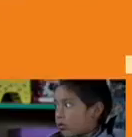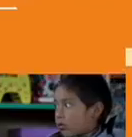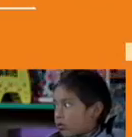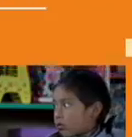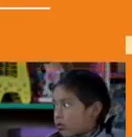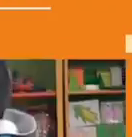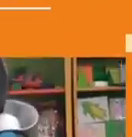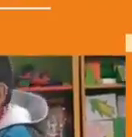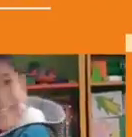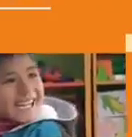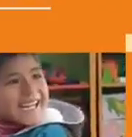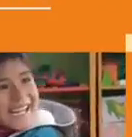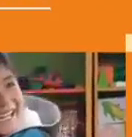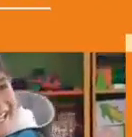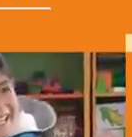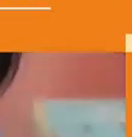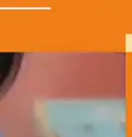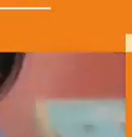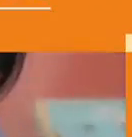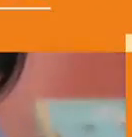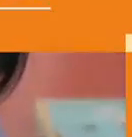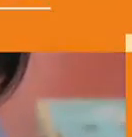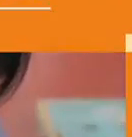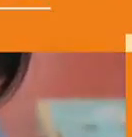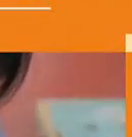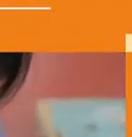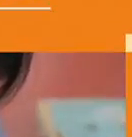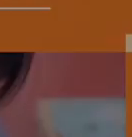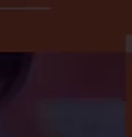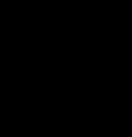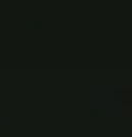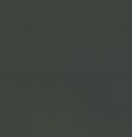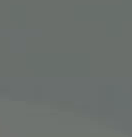Estamos viendo Aprendo en Casa, secundaria.